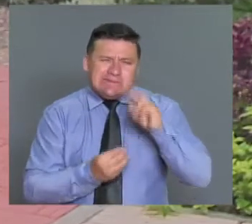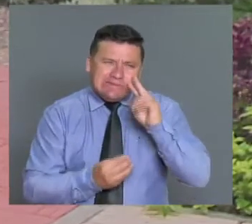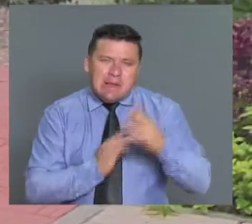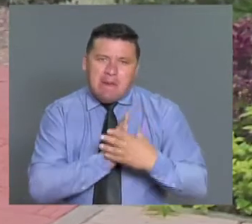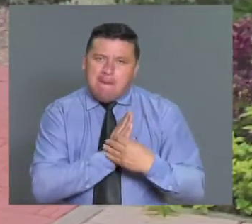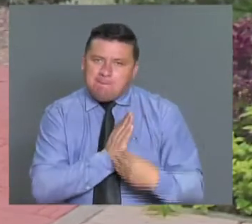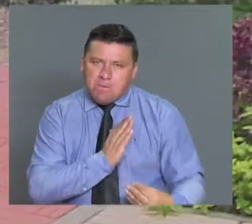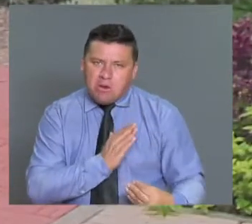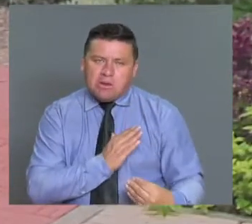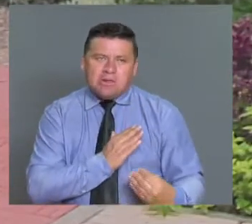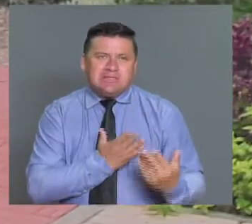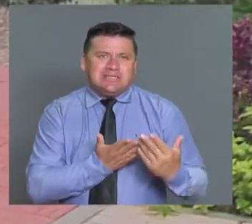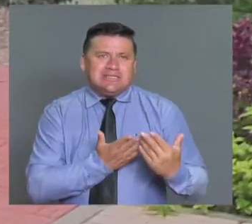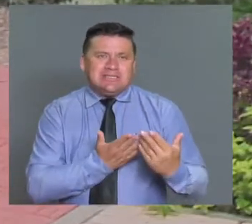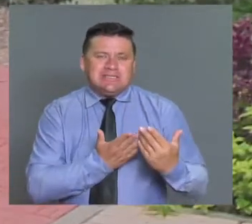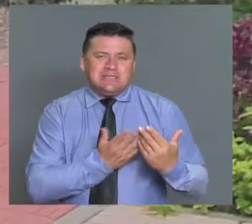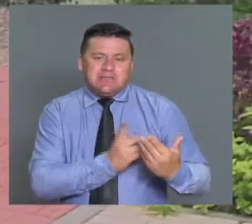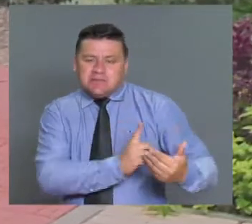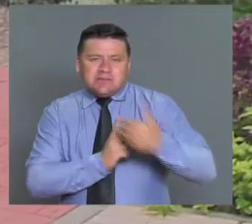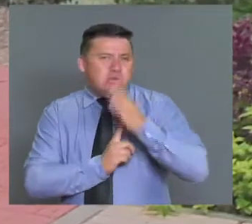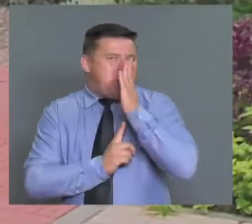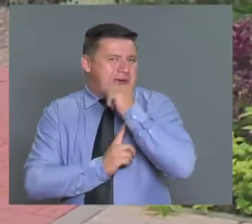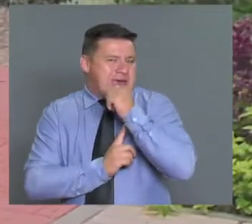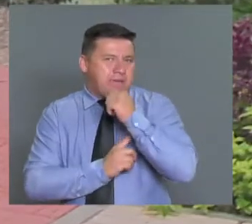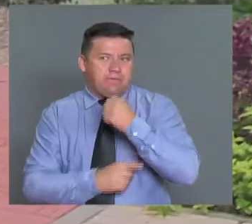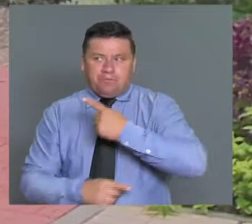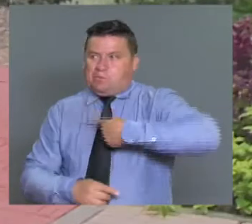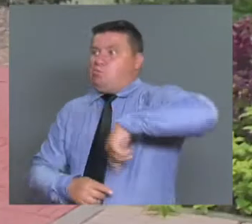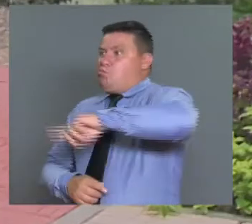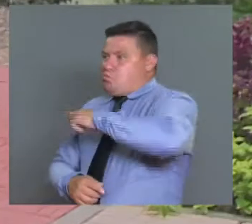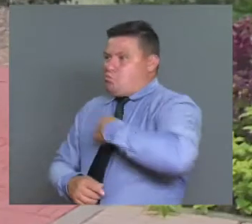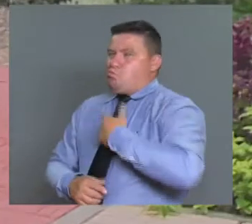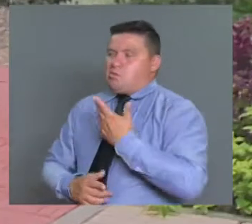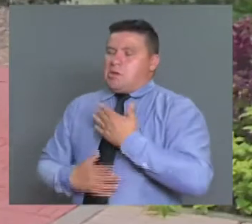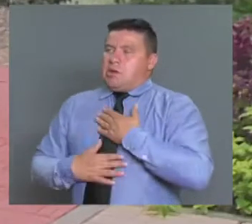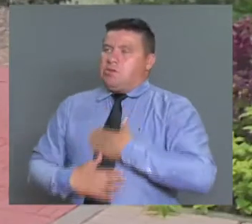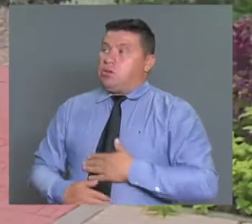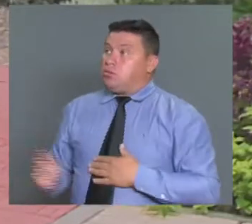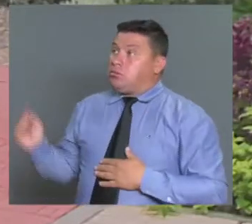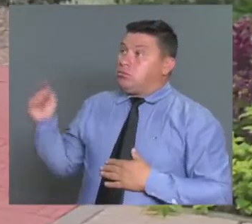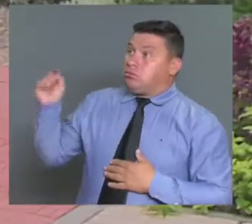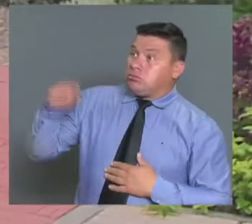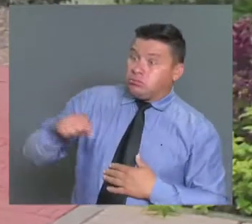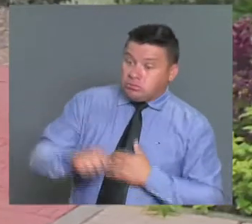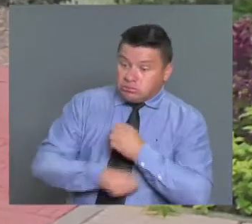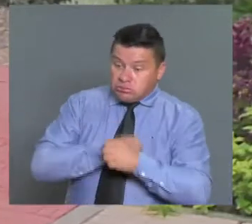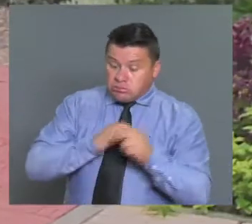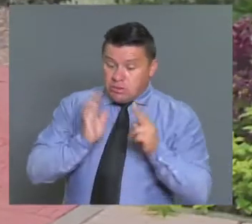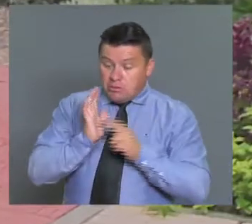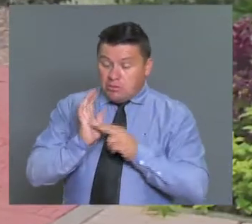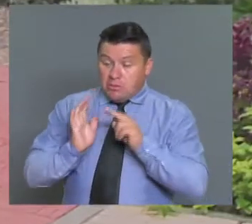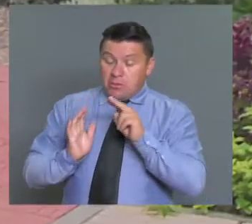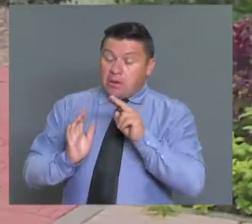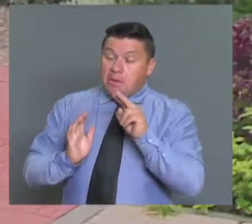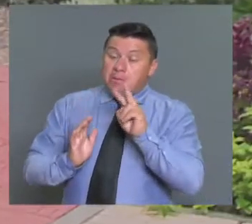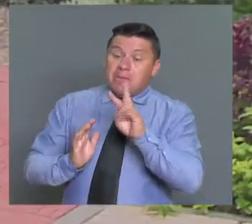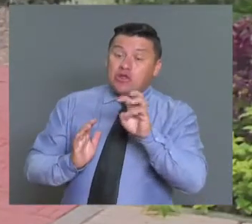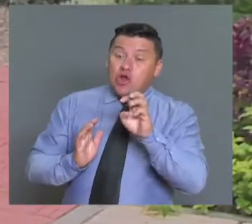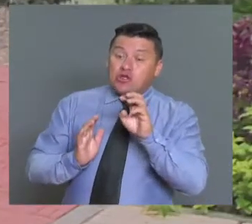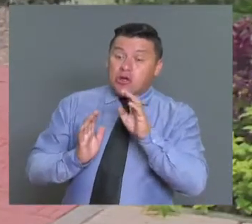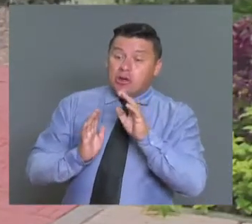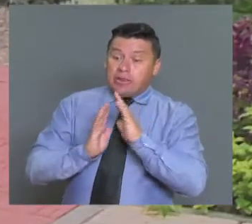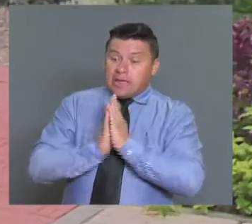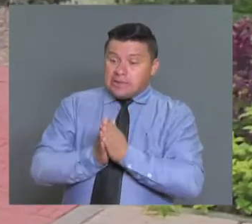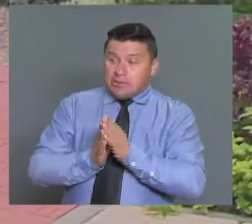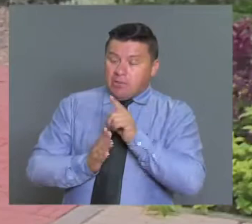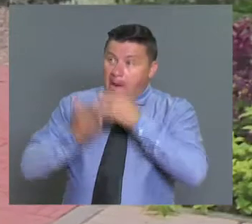pobreza y vulnerabilidad. En este momento, para nosotros es una gran alegría que a partir del 28 de diciembre del año pasado tuvimos apertura